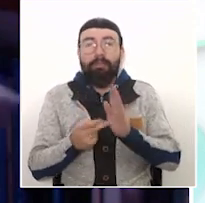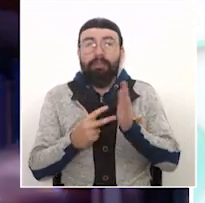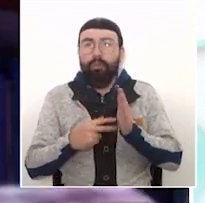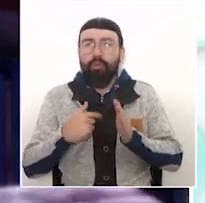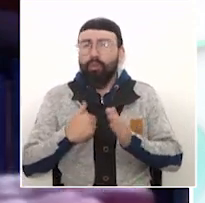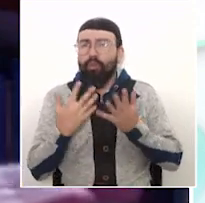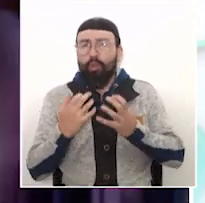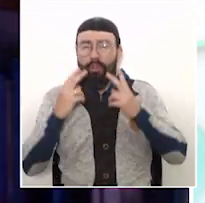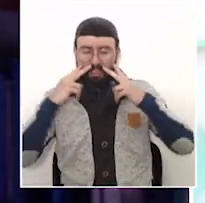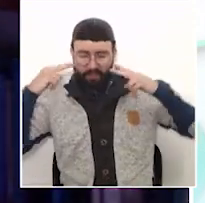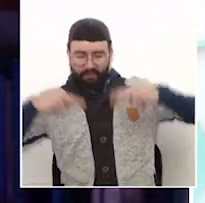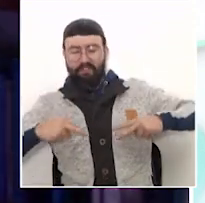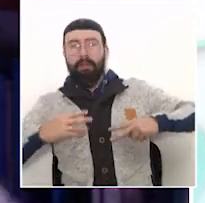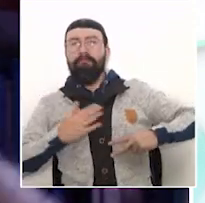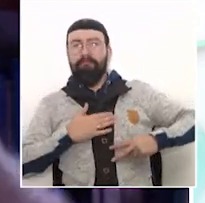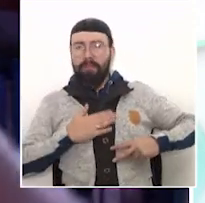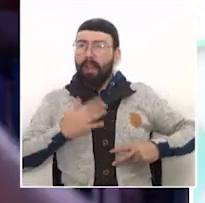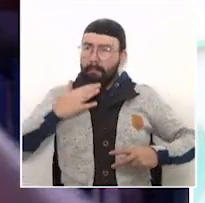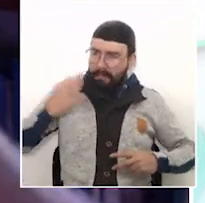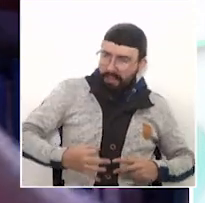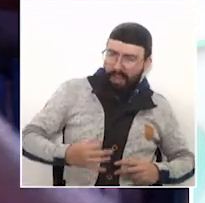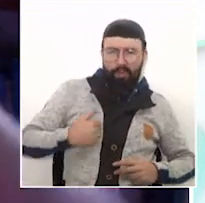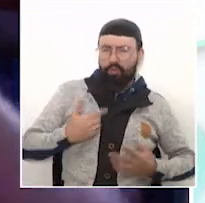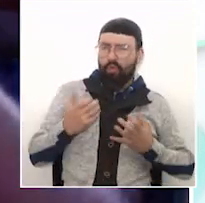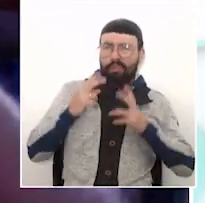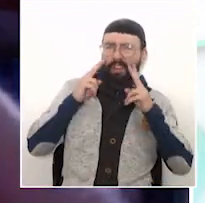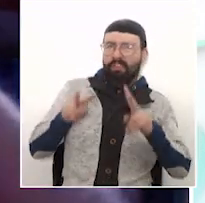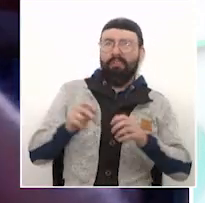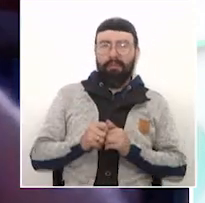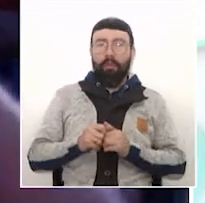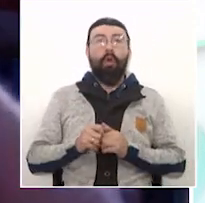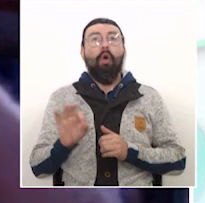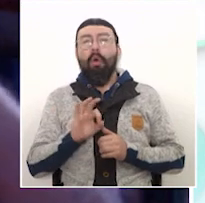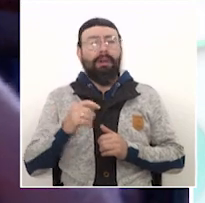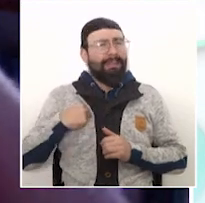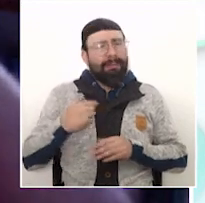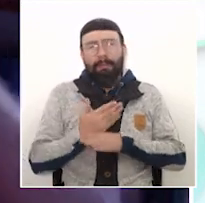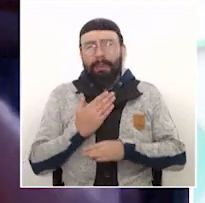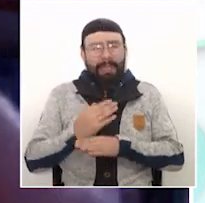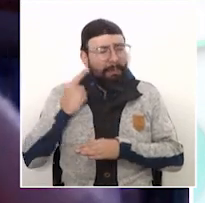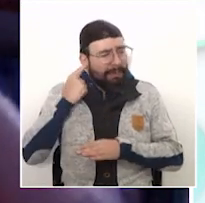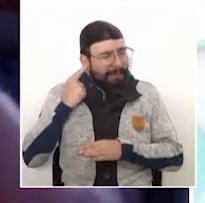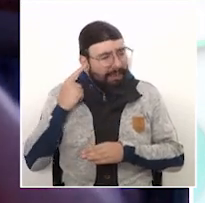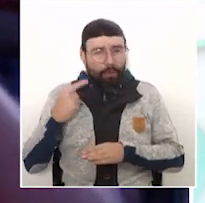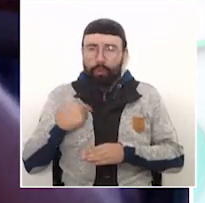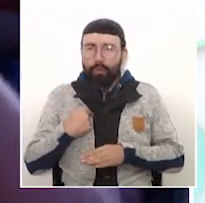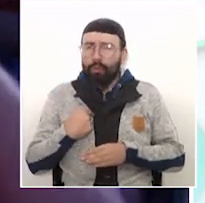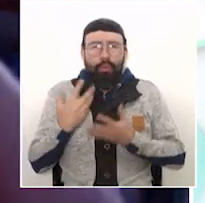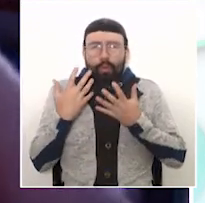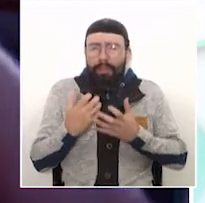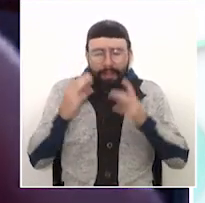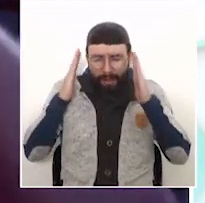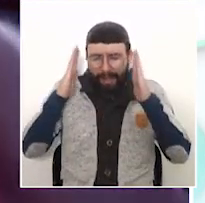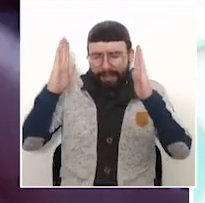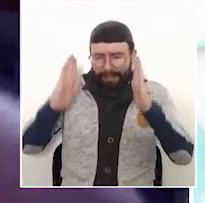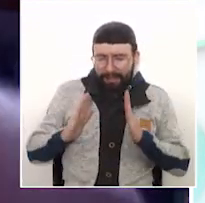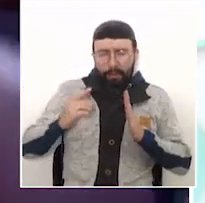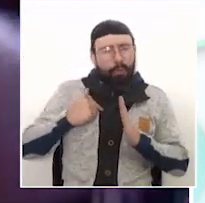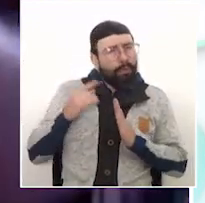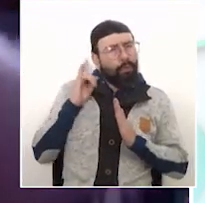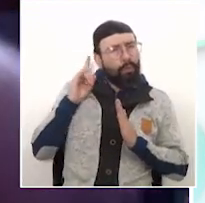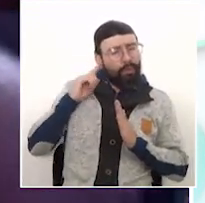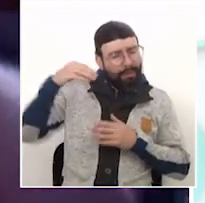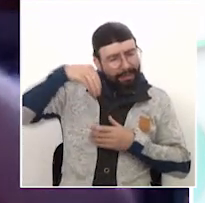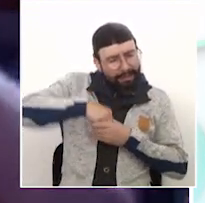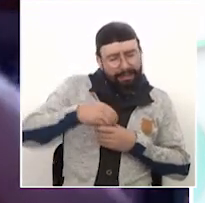demás o de la realidad. Cuando tenemos muchas dificultades en los oídos, es porque no queremos escuchar nuestra voz interna, o no queremos escuchar a